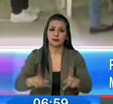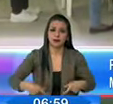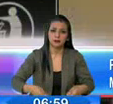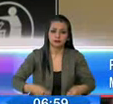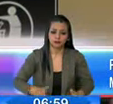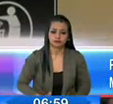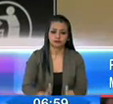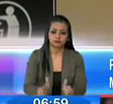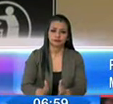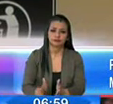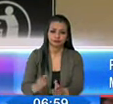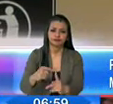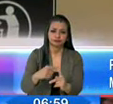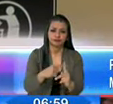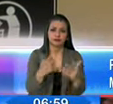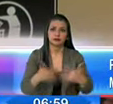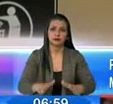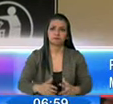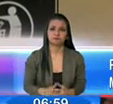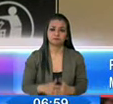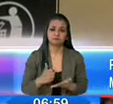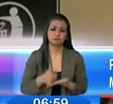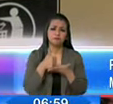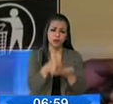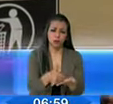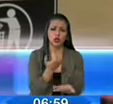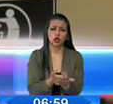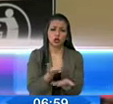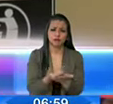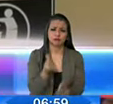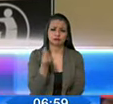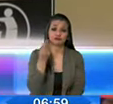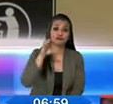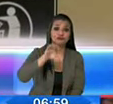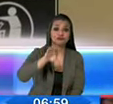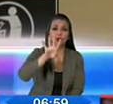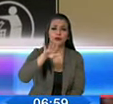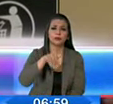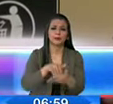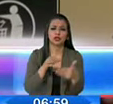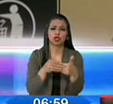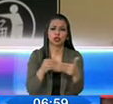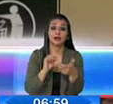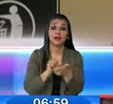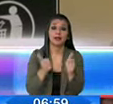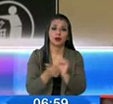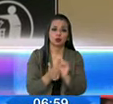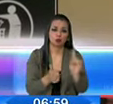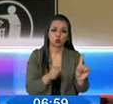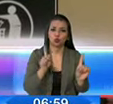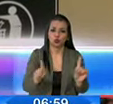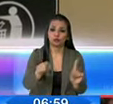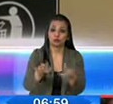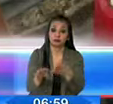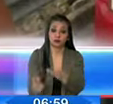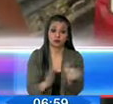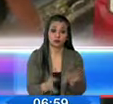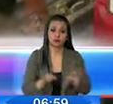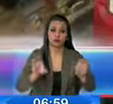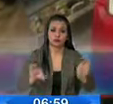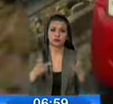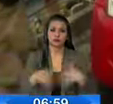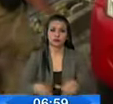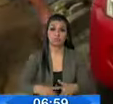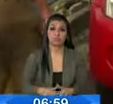fúnebres. Es una ayuda económica por $4,000 para cada uno de los fallecidos. El año